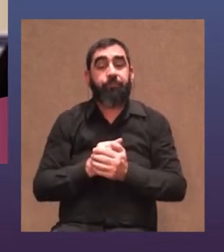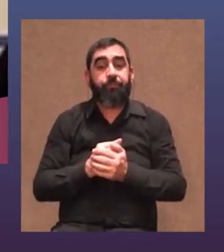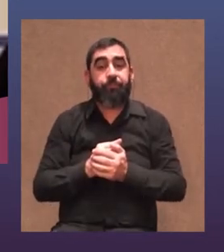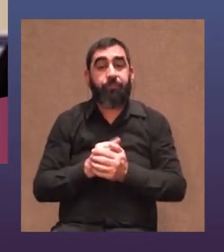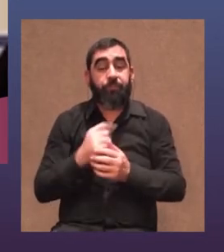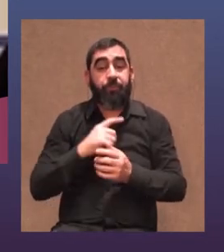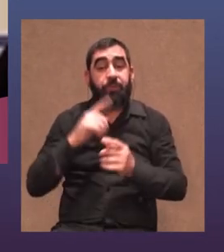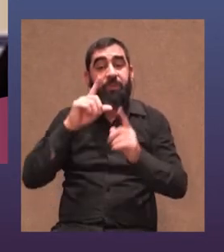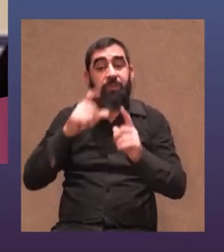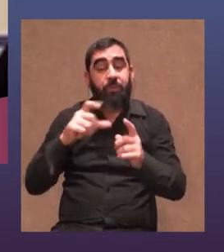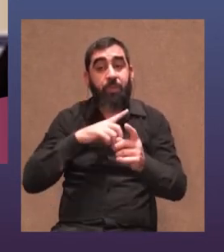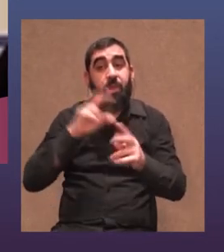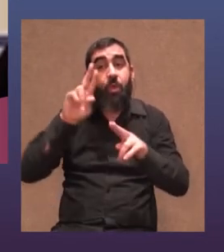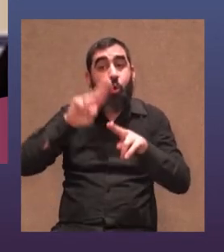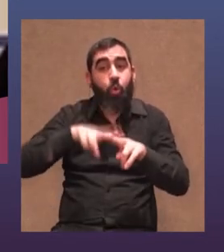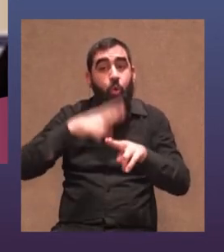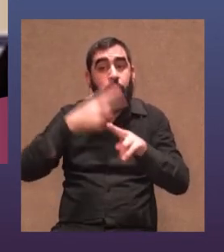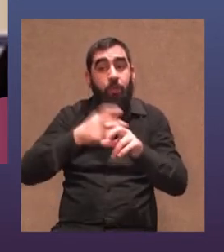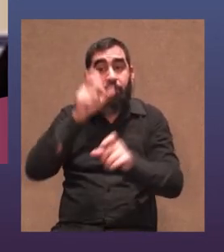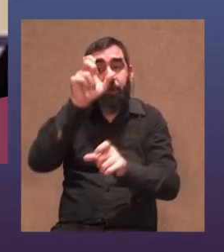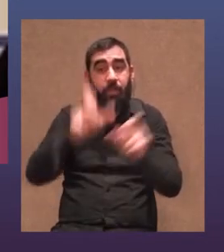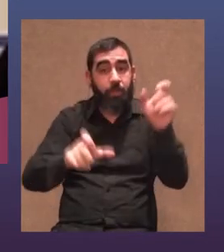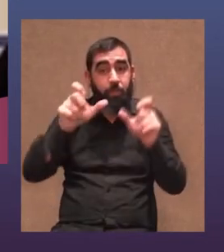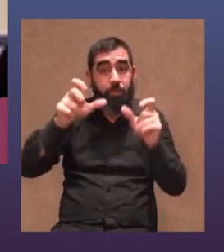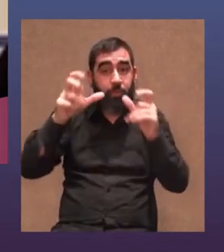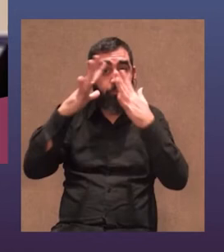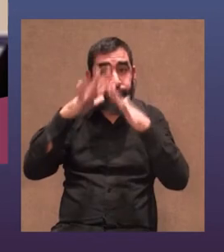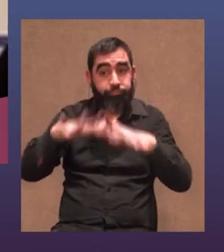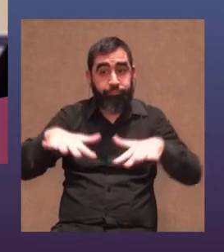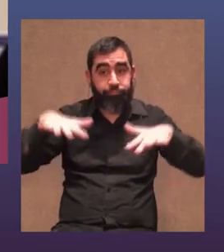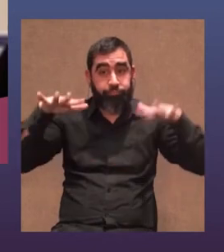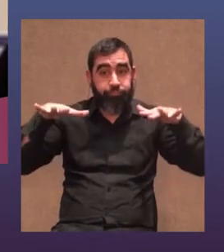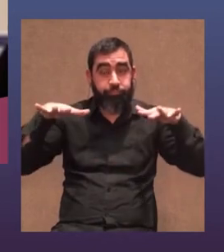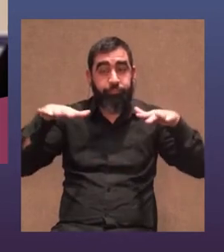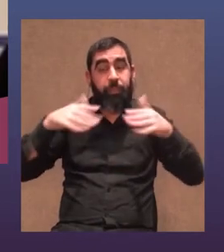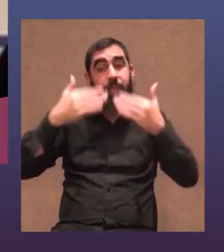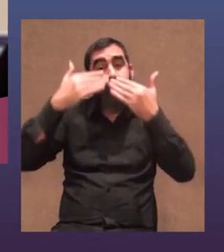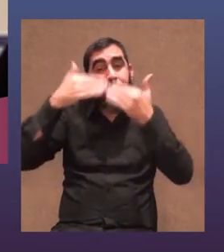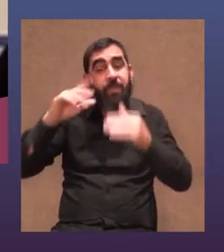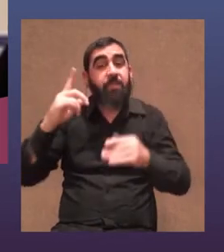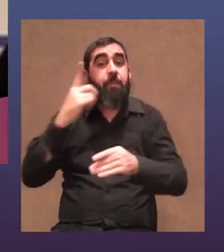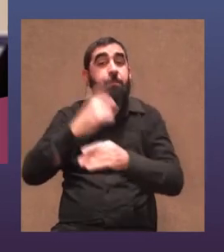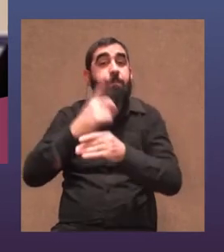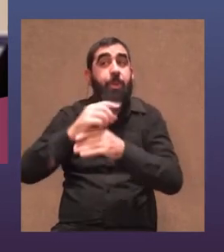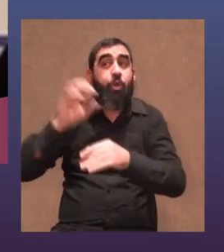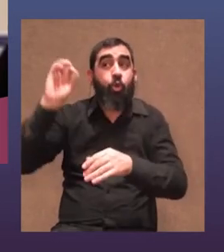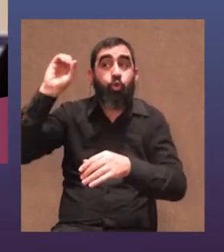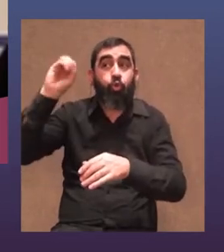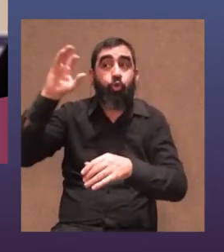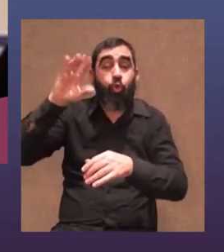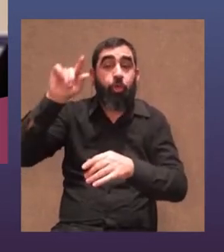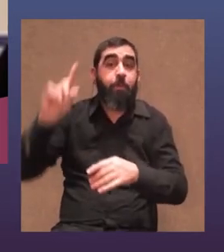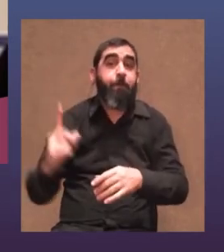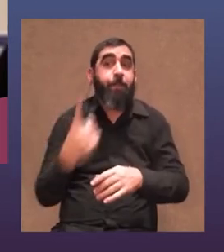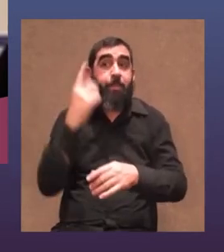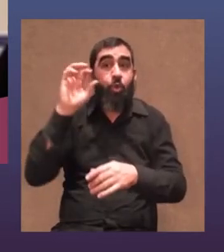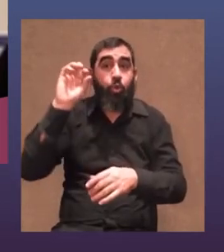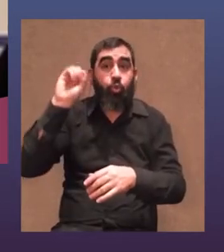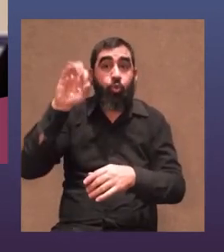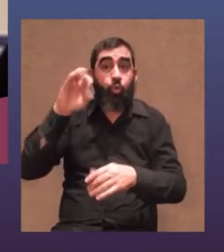la vuelta a la presencialidad, que ya arrancó con el SODRE, creo que es una gran señal a nivel continental e importante,